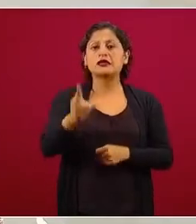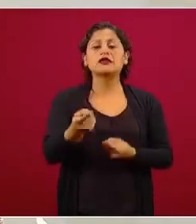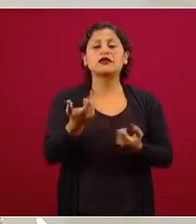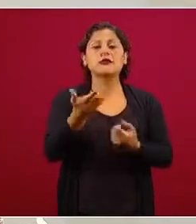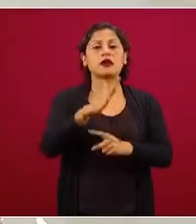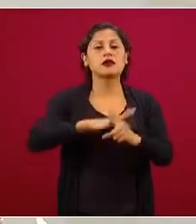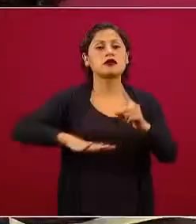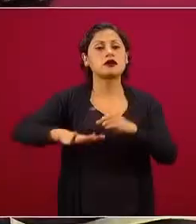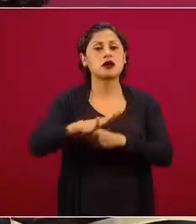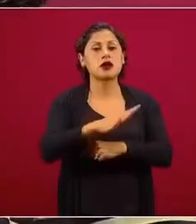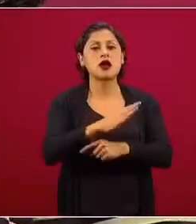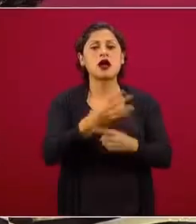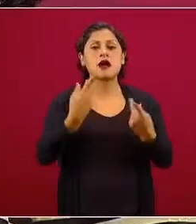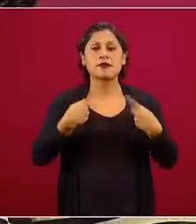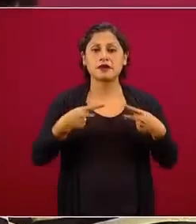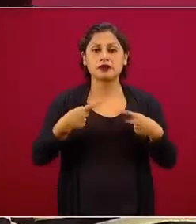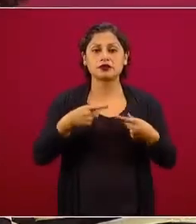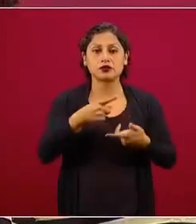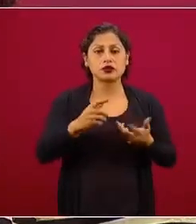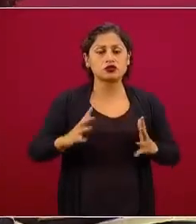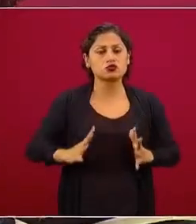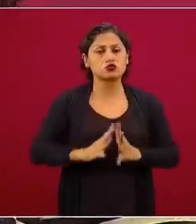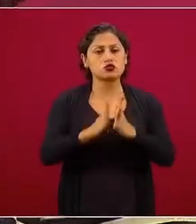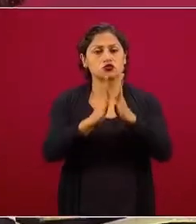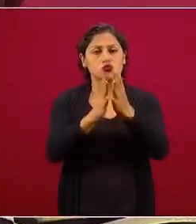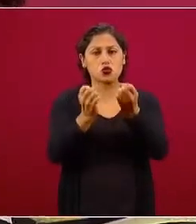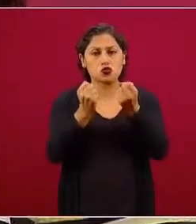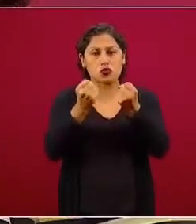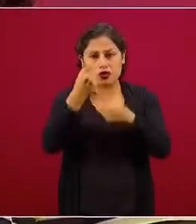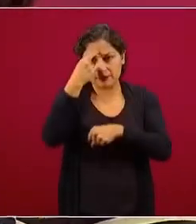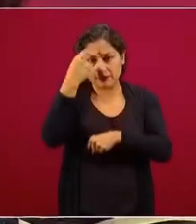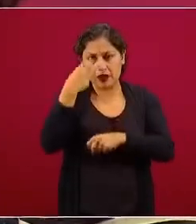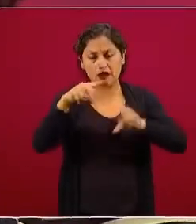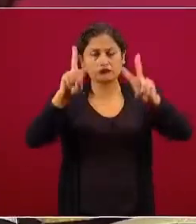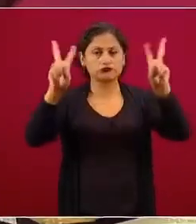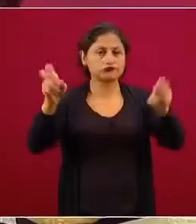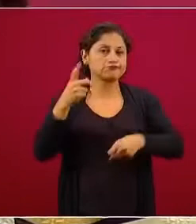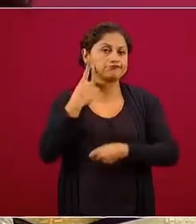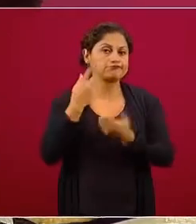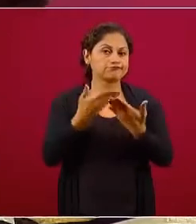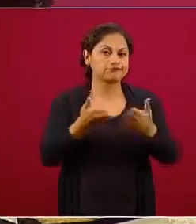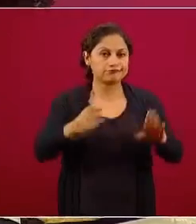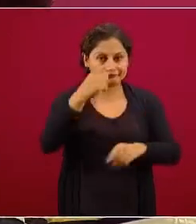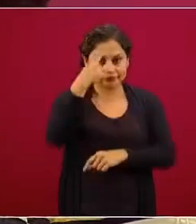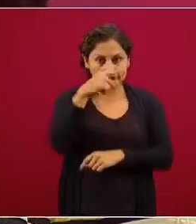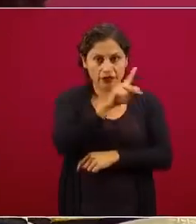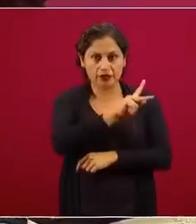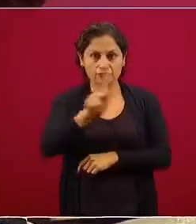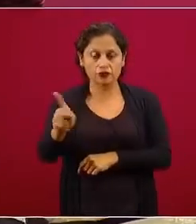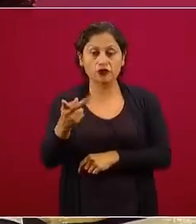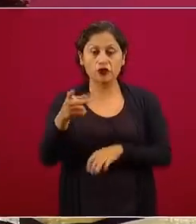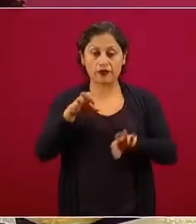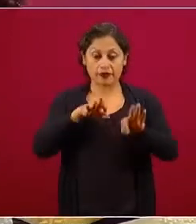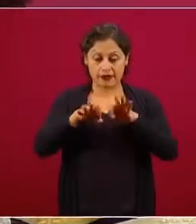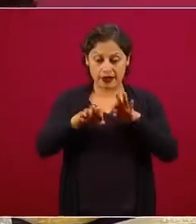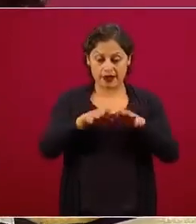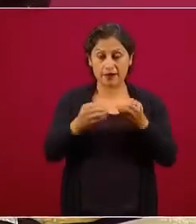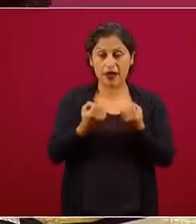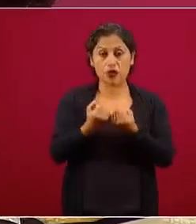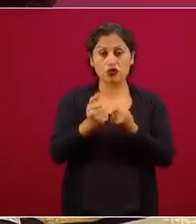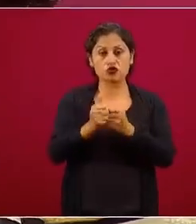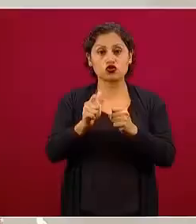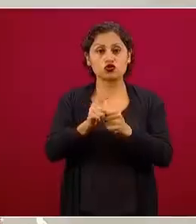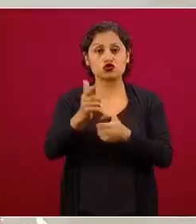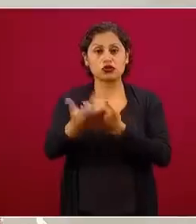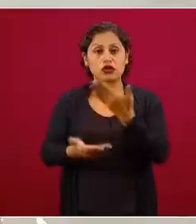propuestas de acceso a la política pública. Trabajo social es una profesión humanista, cercana al sujeto